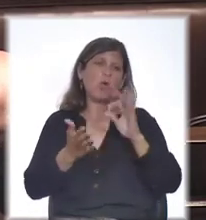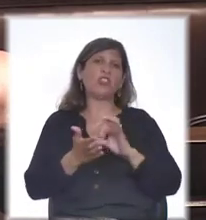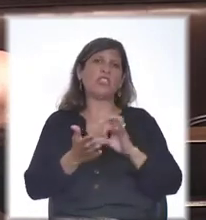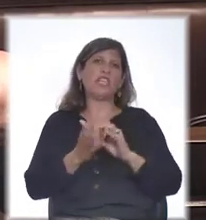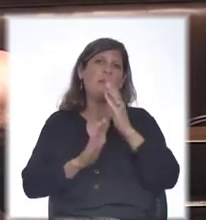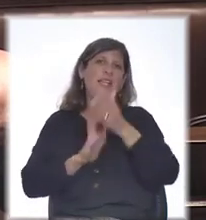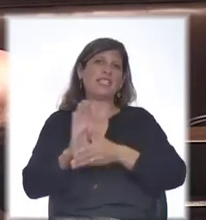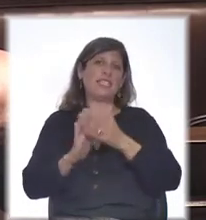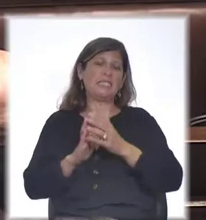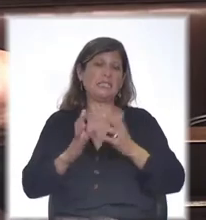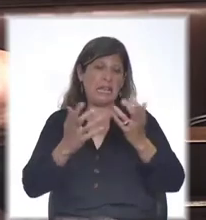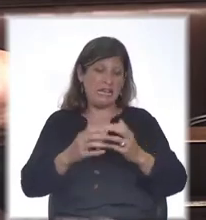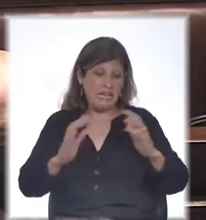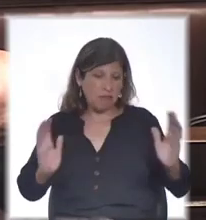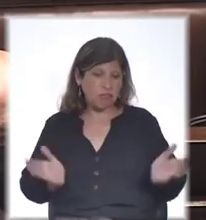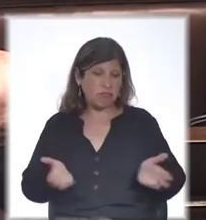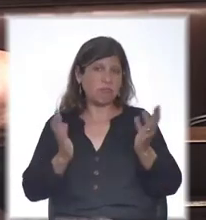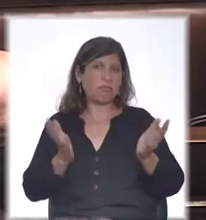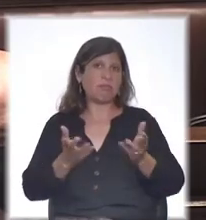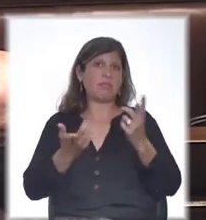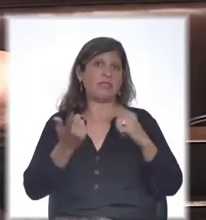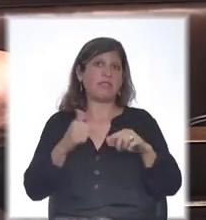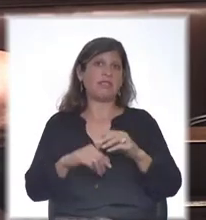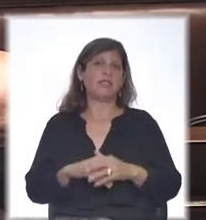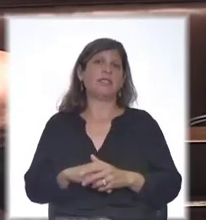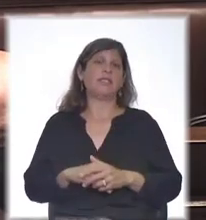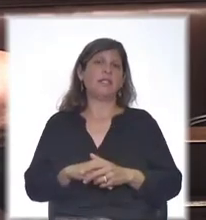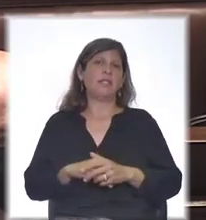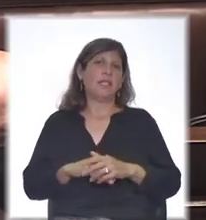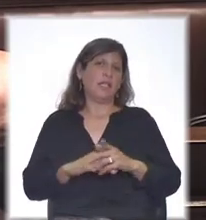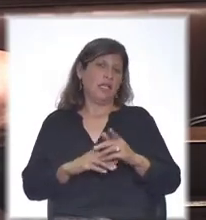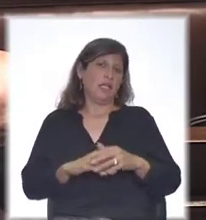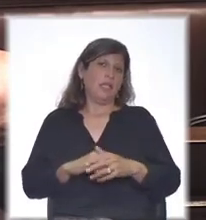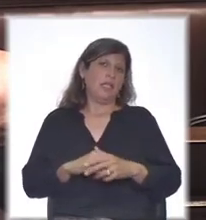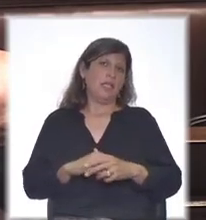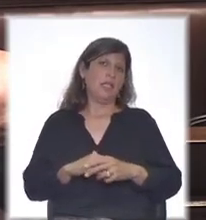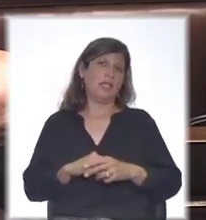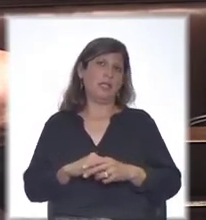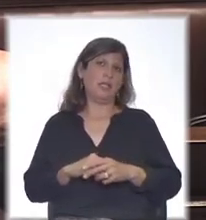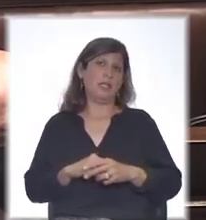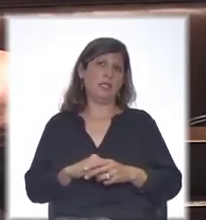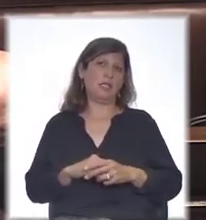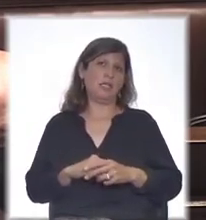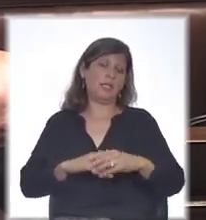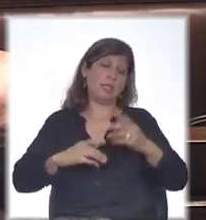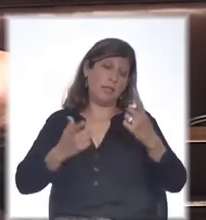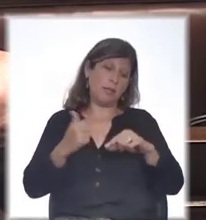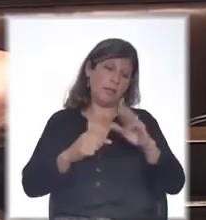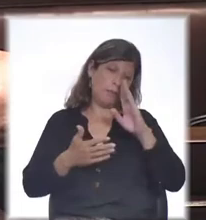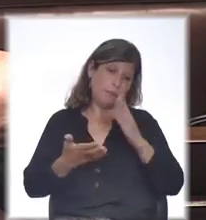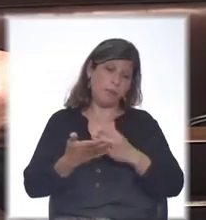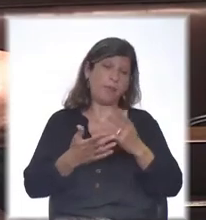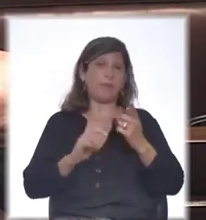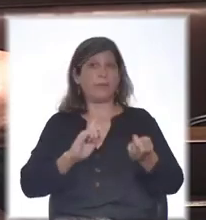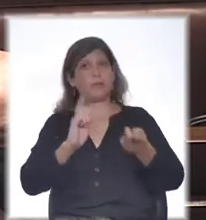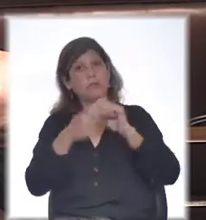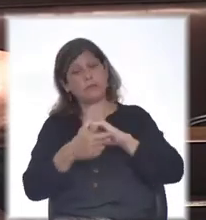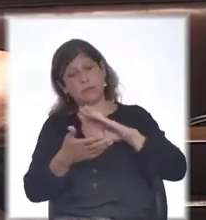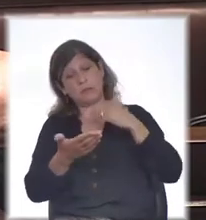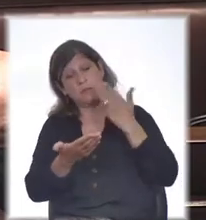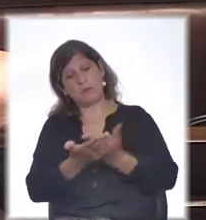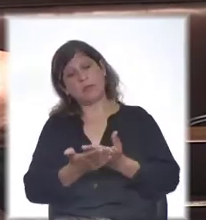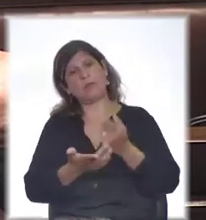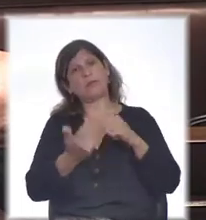quería impulsar sería en muchos puntos esencial. En definitiva, el cambio propuesto hubiese implicado un